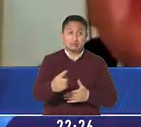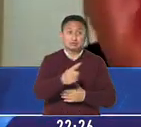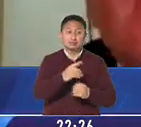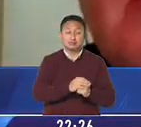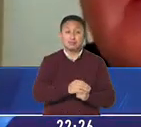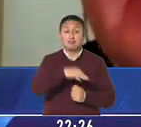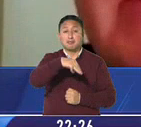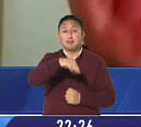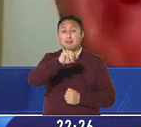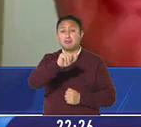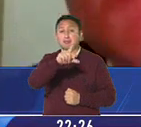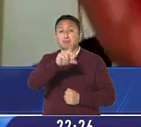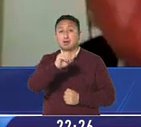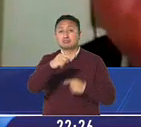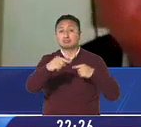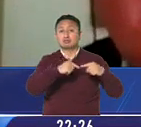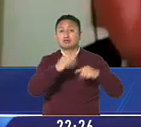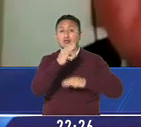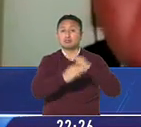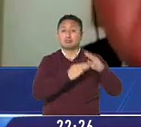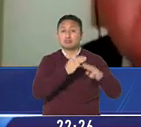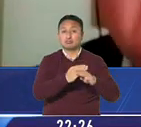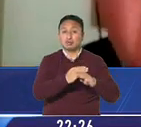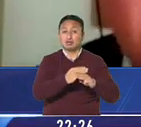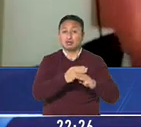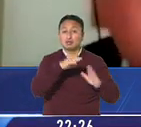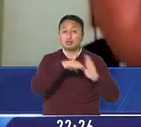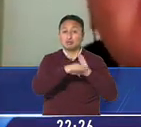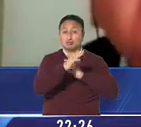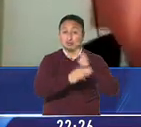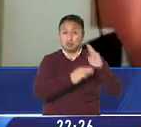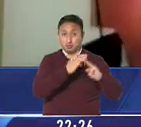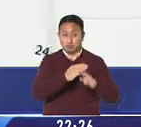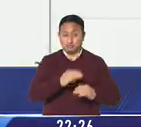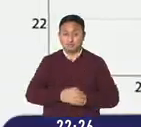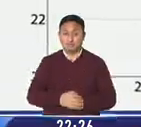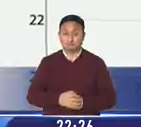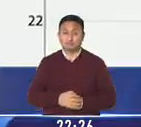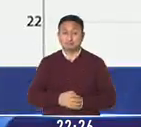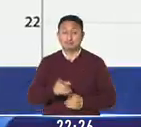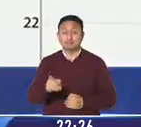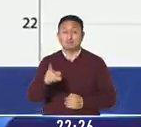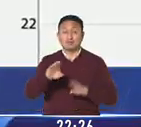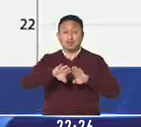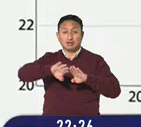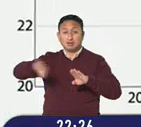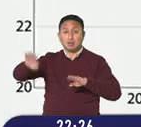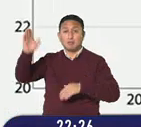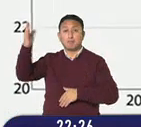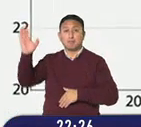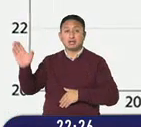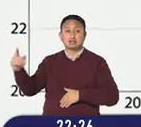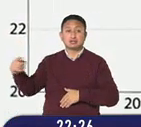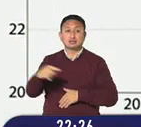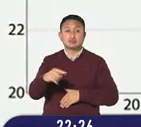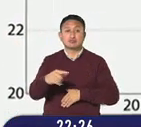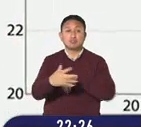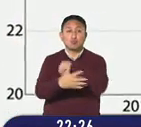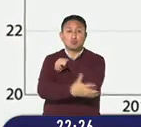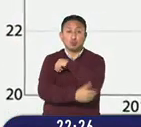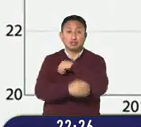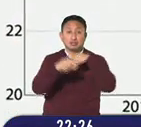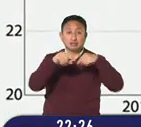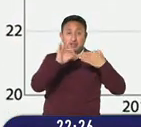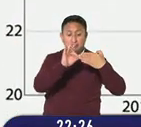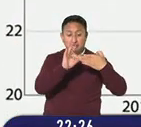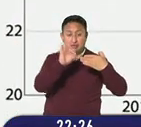Maloney, jefe del Banco Mundial para América Latina y el Caribe. Con la excepción de Brasil, la pobreza subió a sus niveles más altos